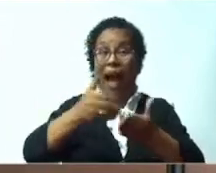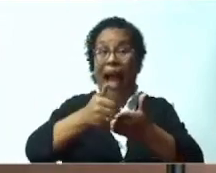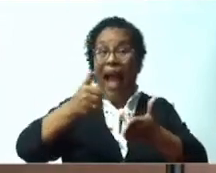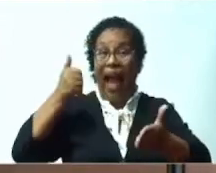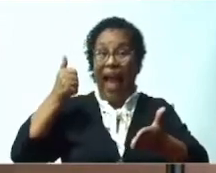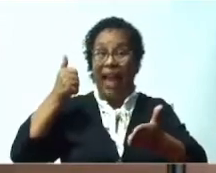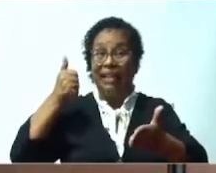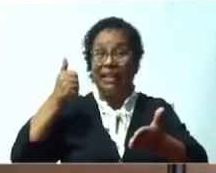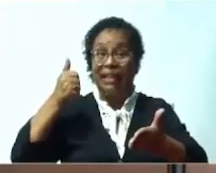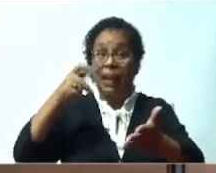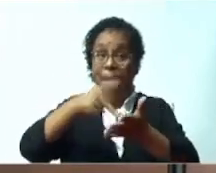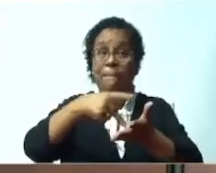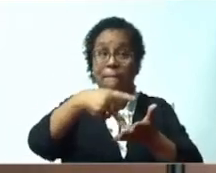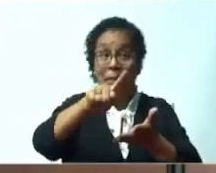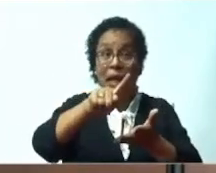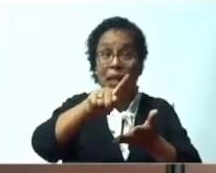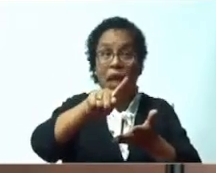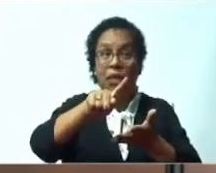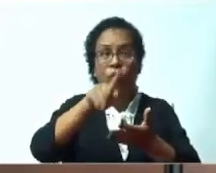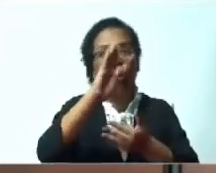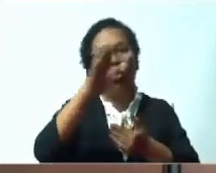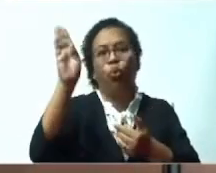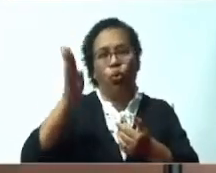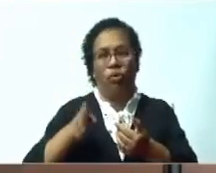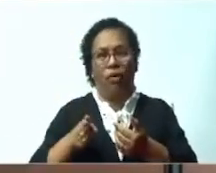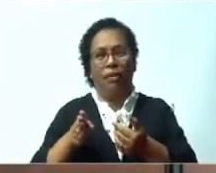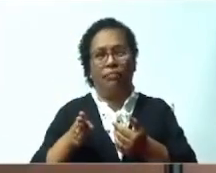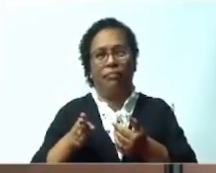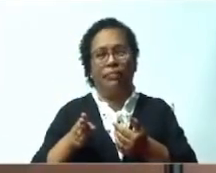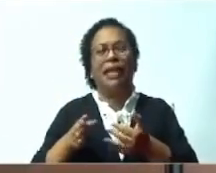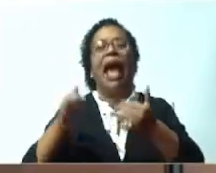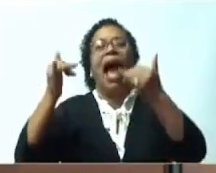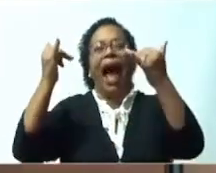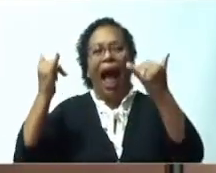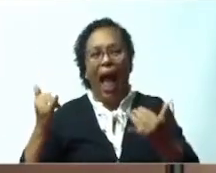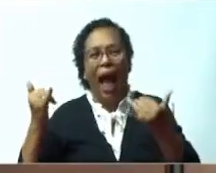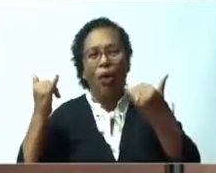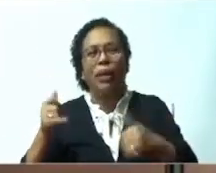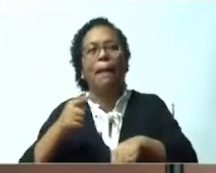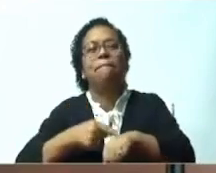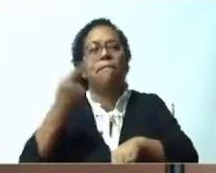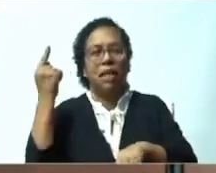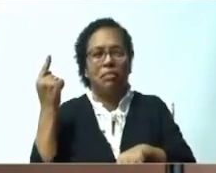775 millones de dólares el Estado lo va a recibir en dos partidas.